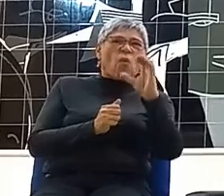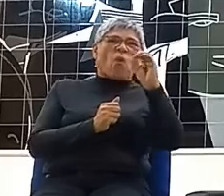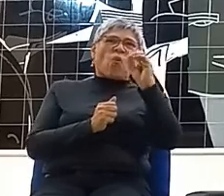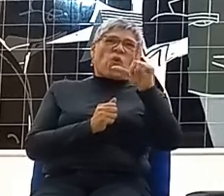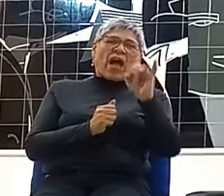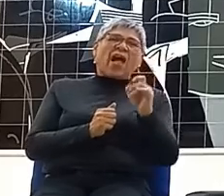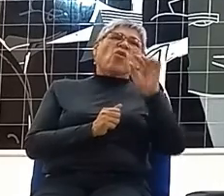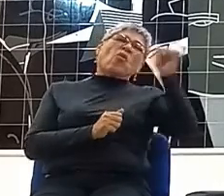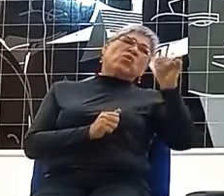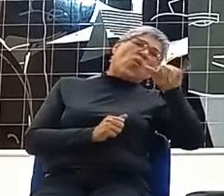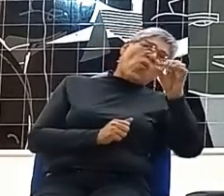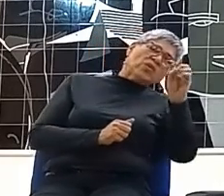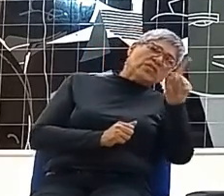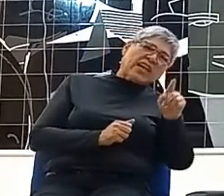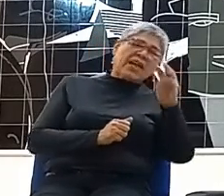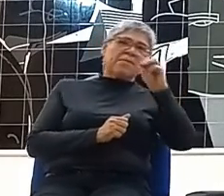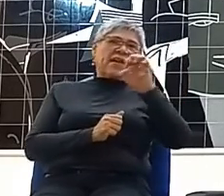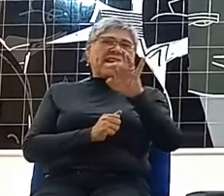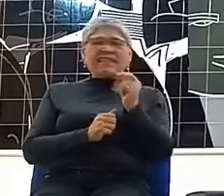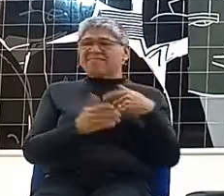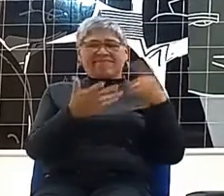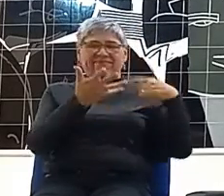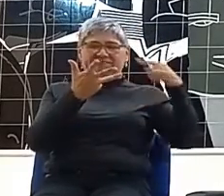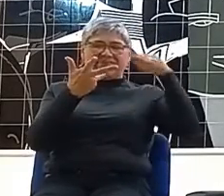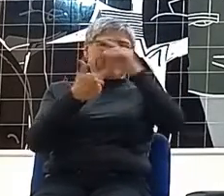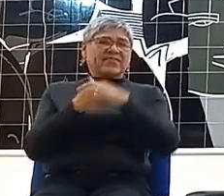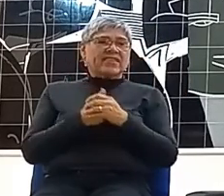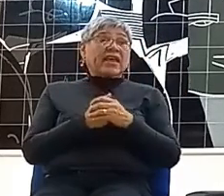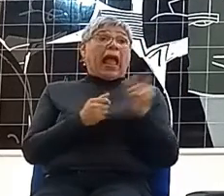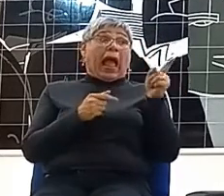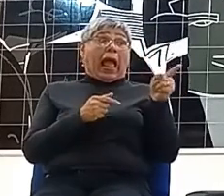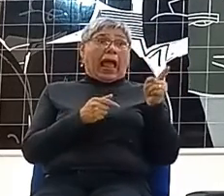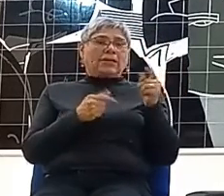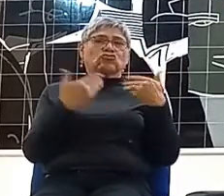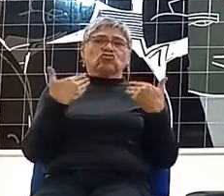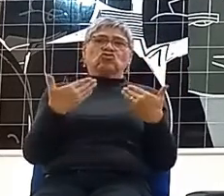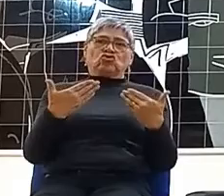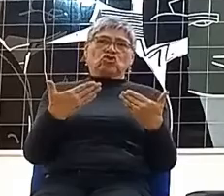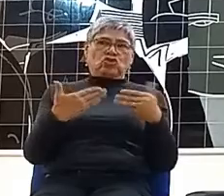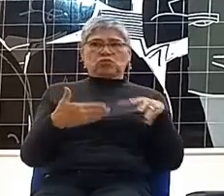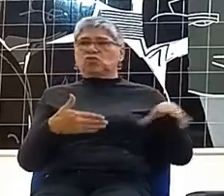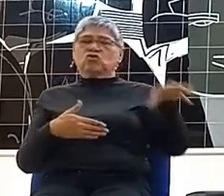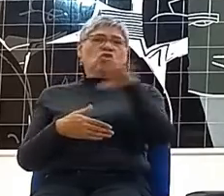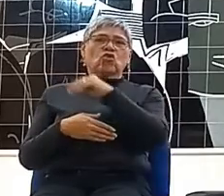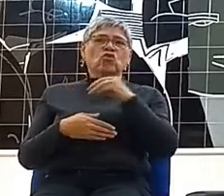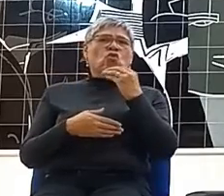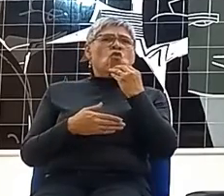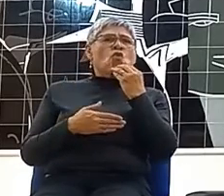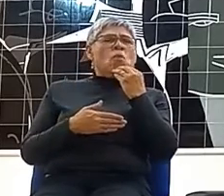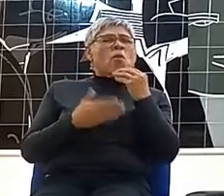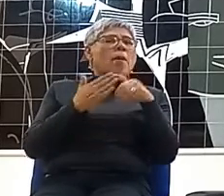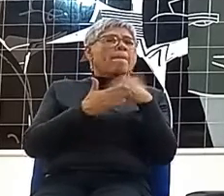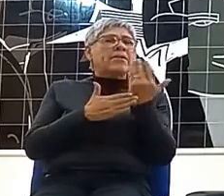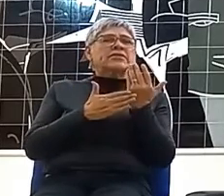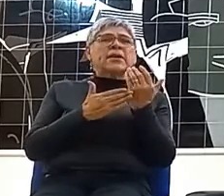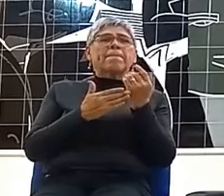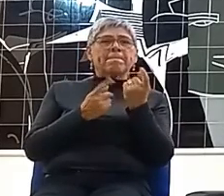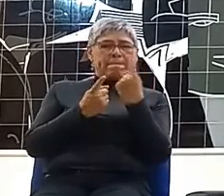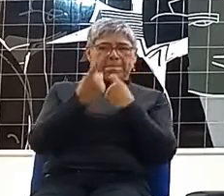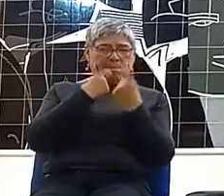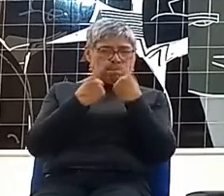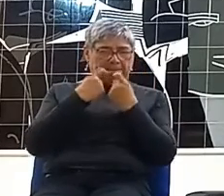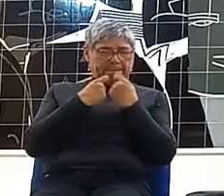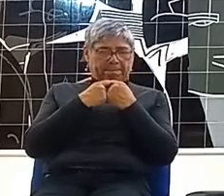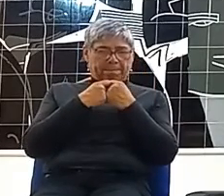Marín, y creo que eso nos va a servir a todos como para empezar a preguntarnos